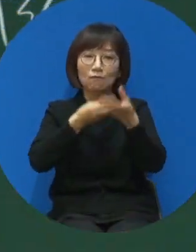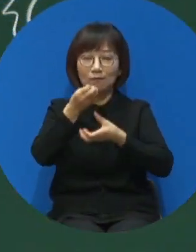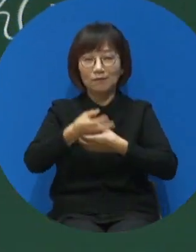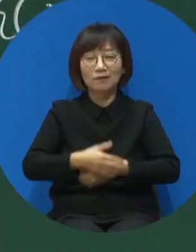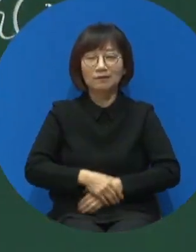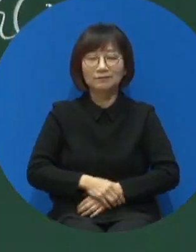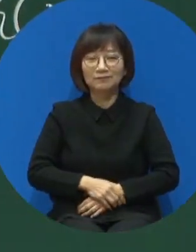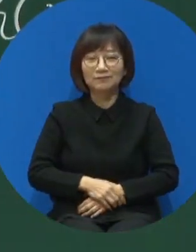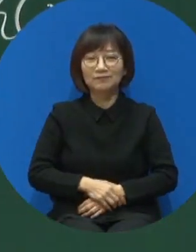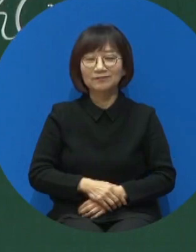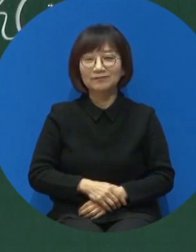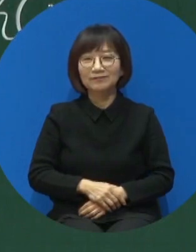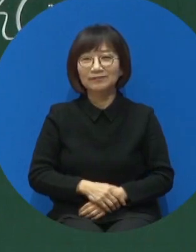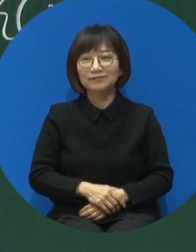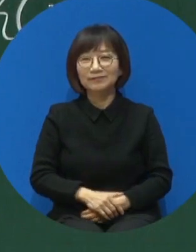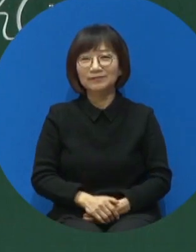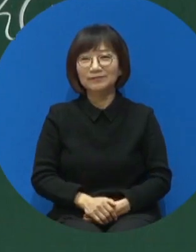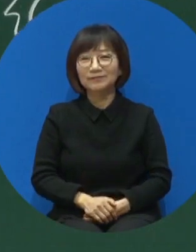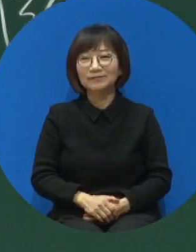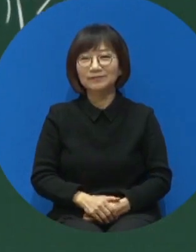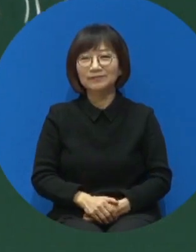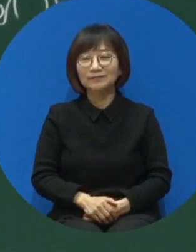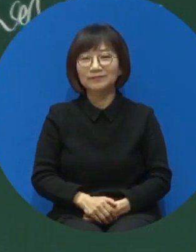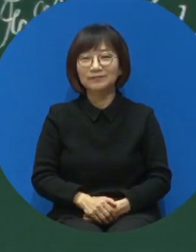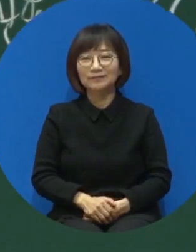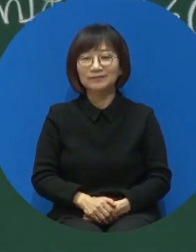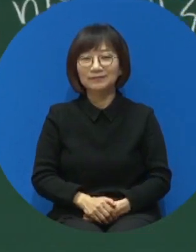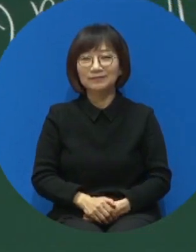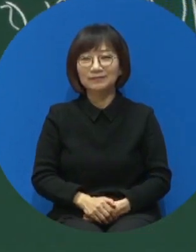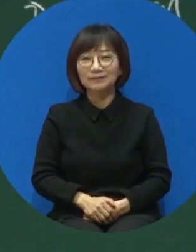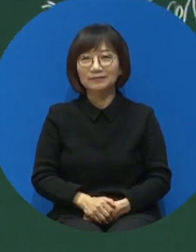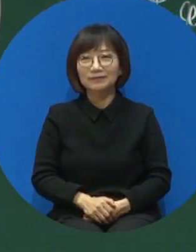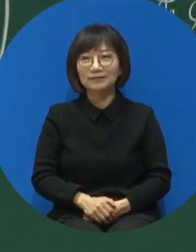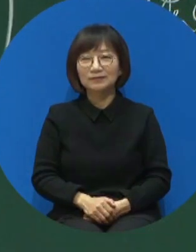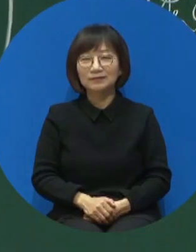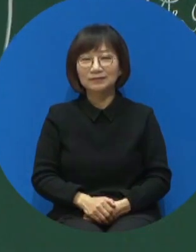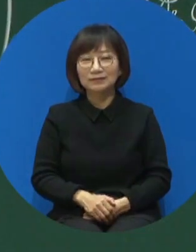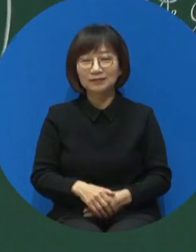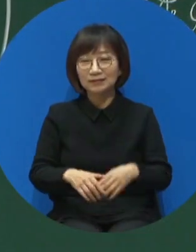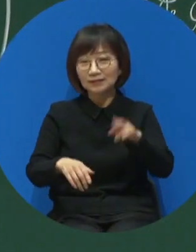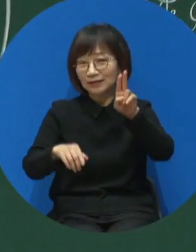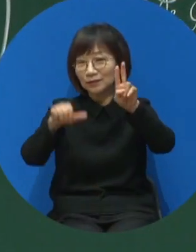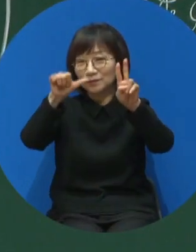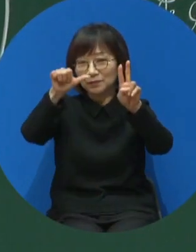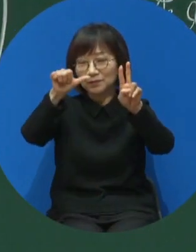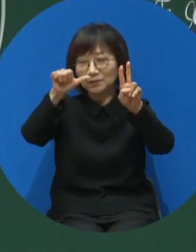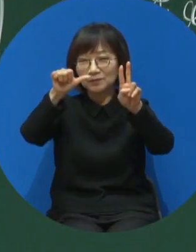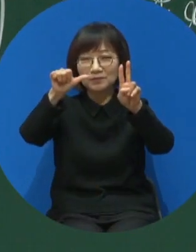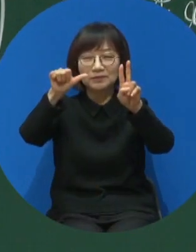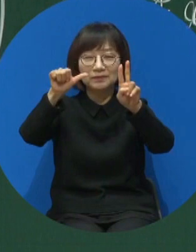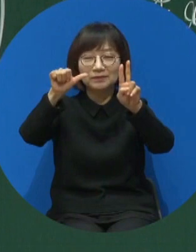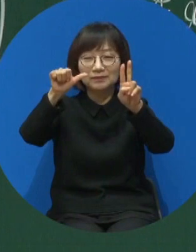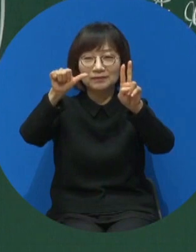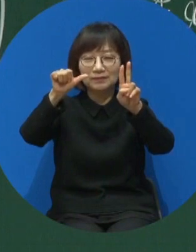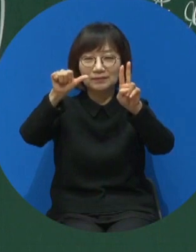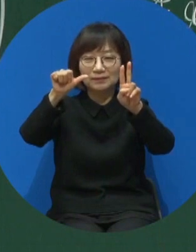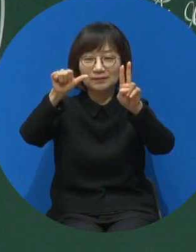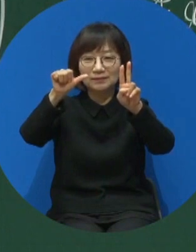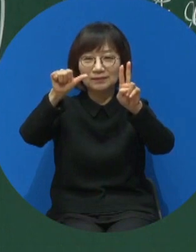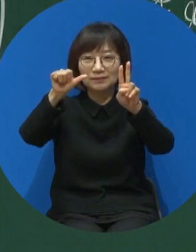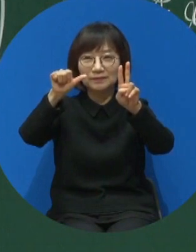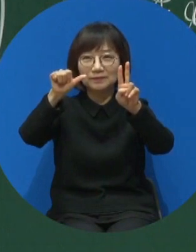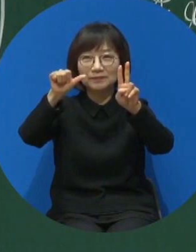que haber dicho tíos escucha mi voz pero dice y él me oyó hoy en el nido incluyese o en el versículo está escrito esto